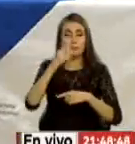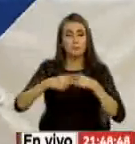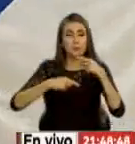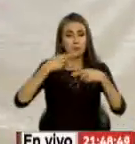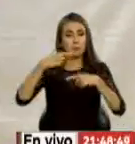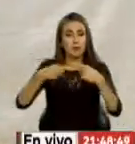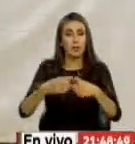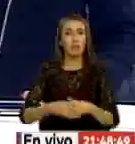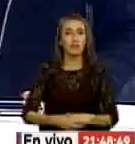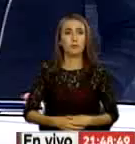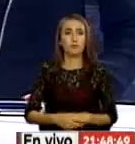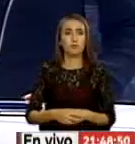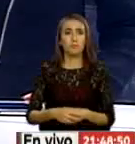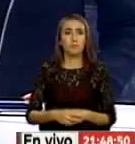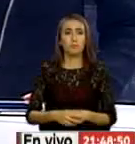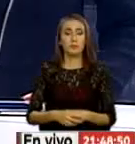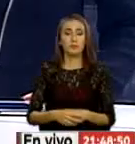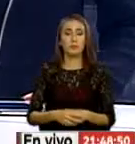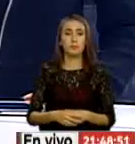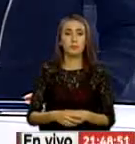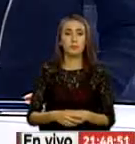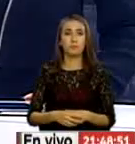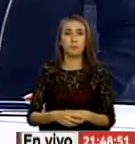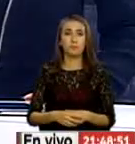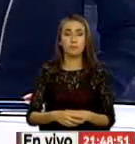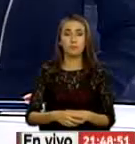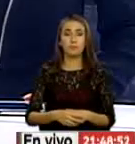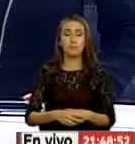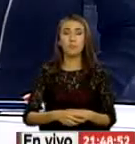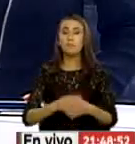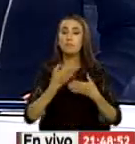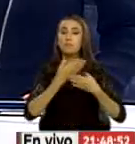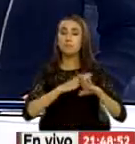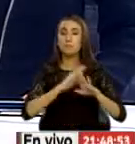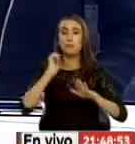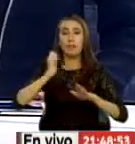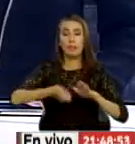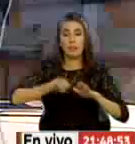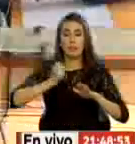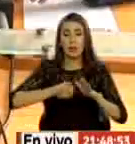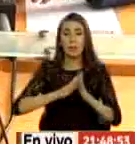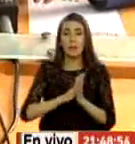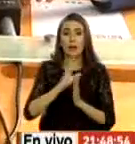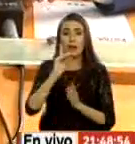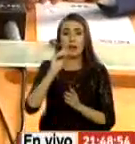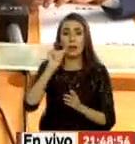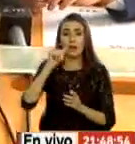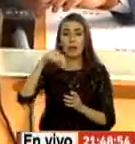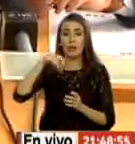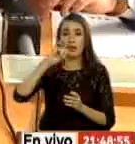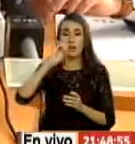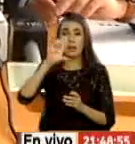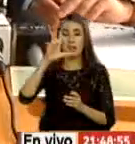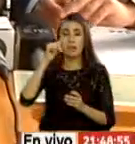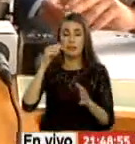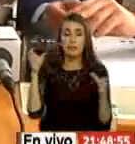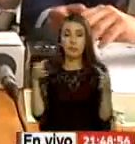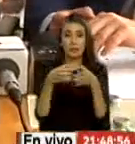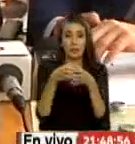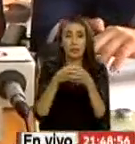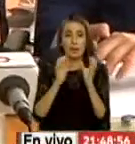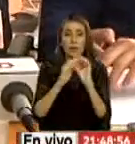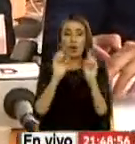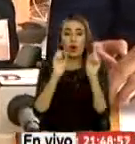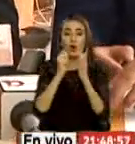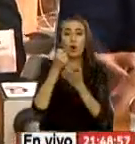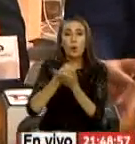Telediario. La defensa del teniente Daniel G., procesado como coautor en el denominado caso Estrella Dorada o venta de